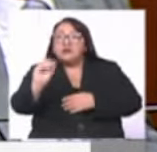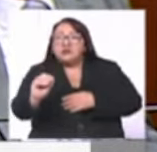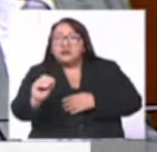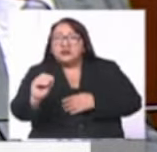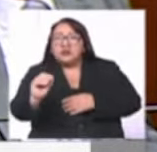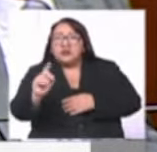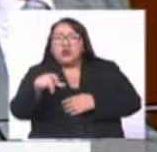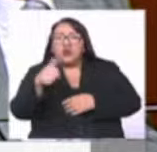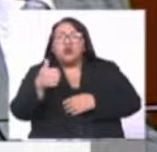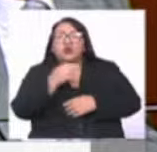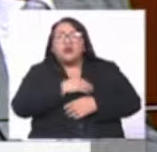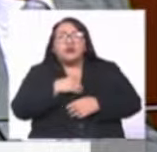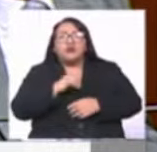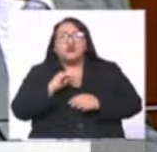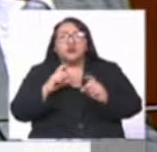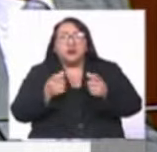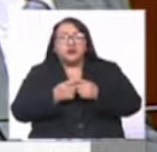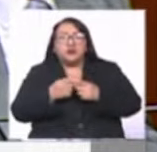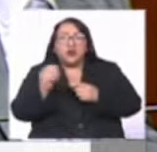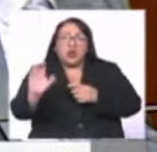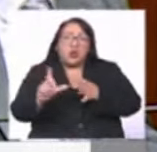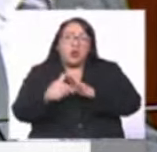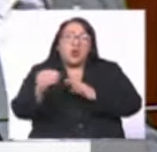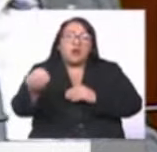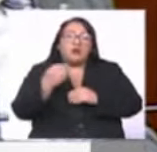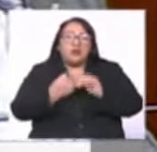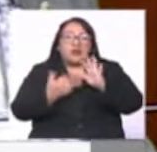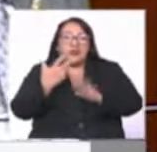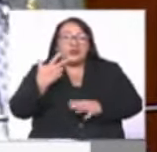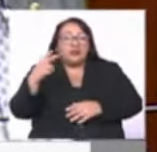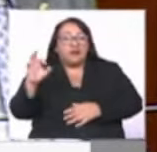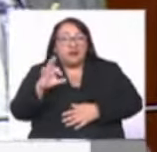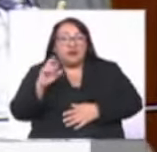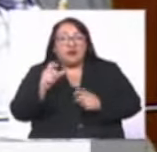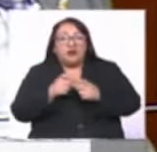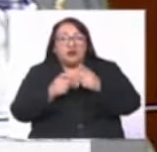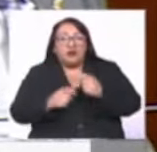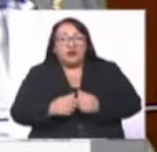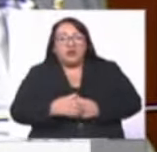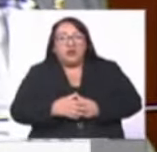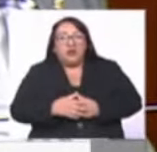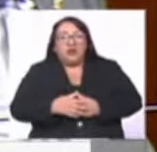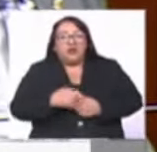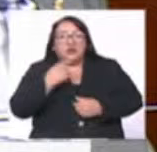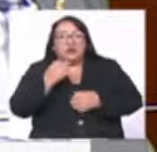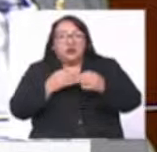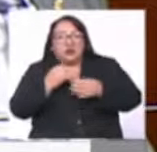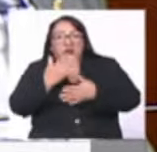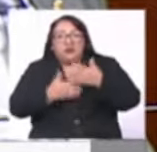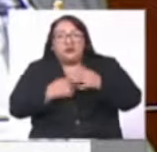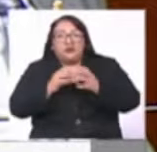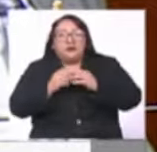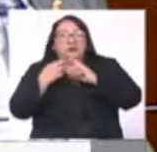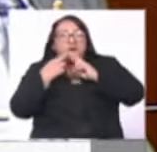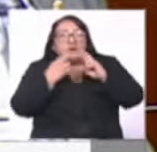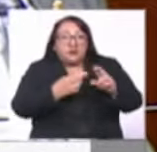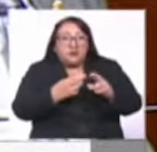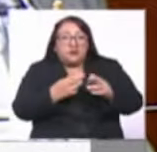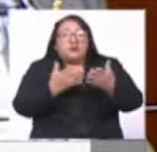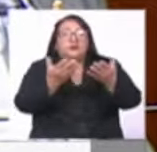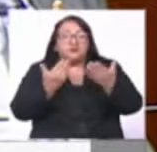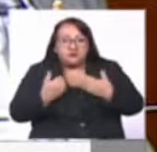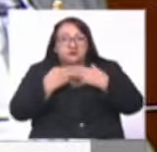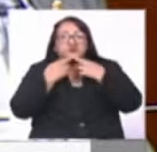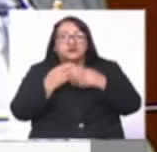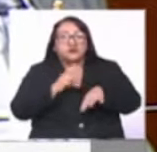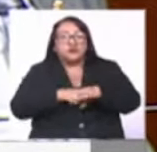y los demás integrantes de la subcomisión el día 13 de febrero el congresista delegado absuelve el traslado de dicho escrito